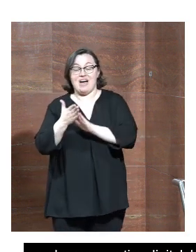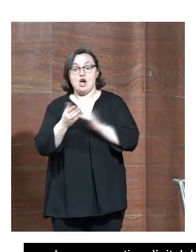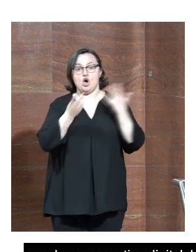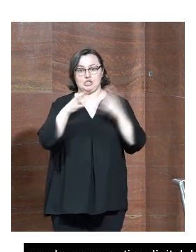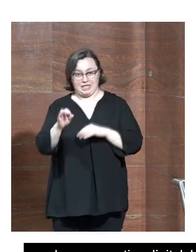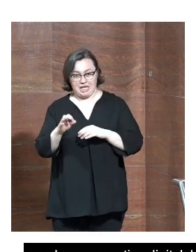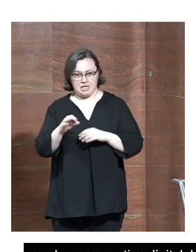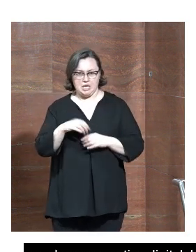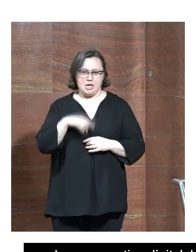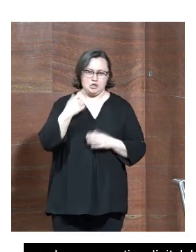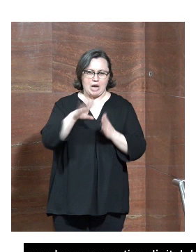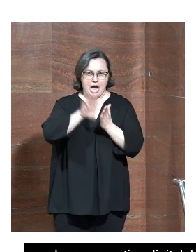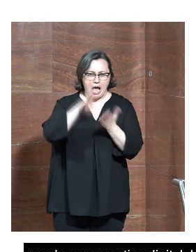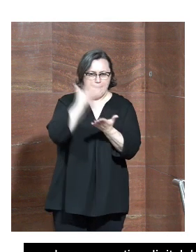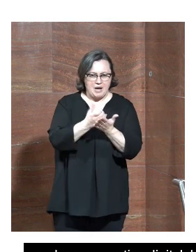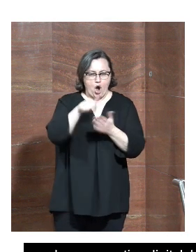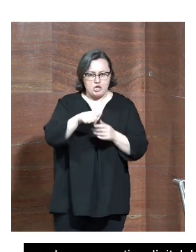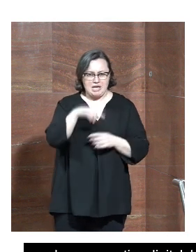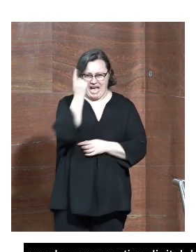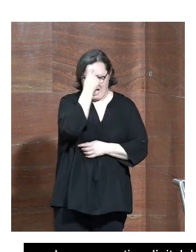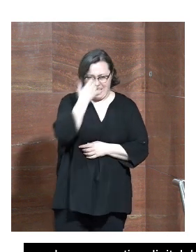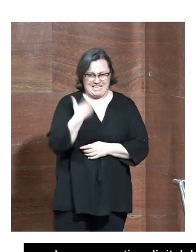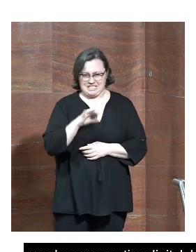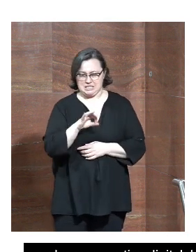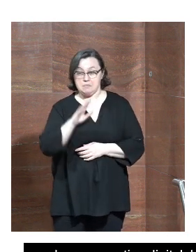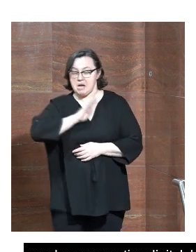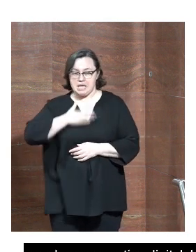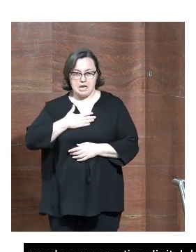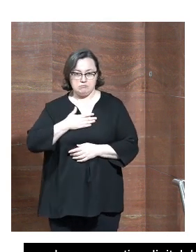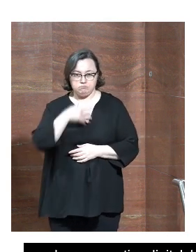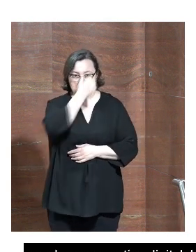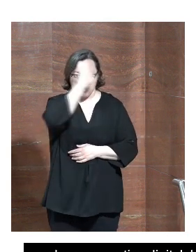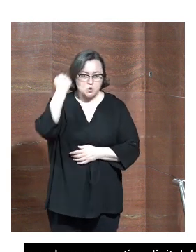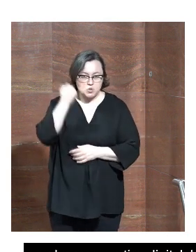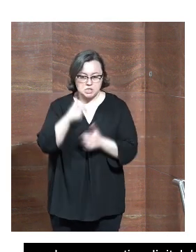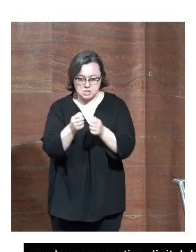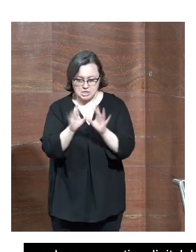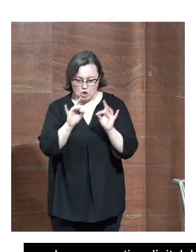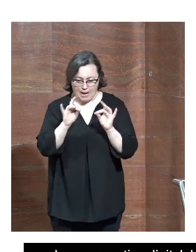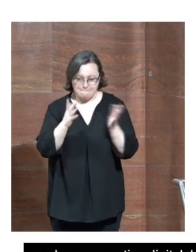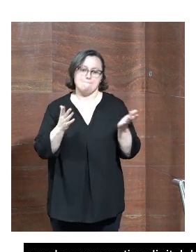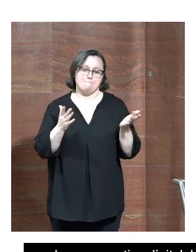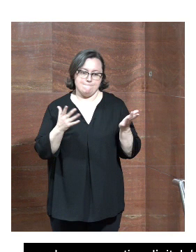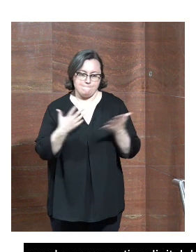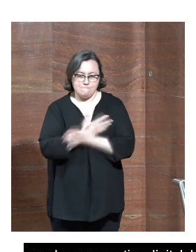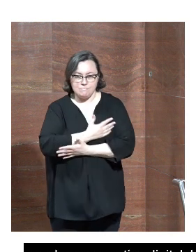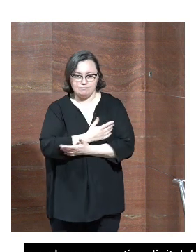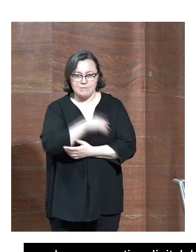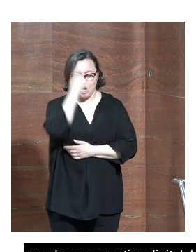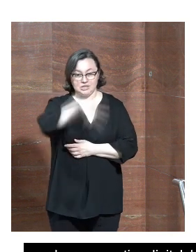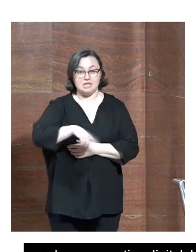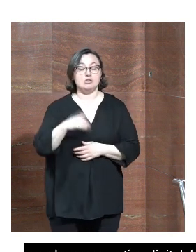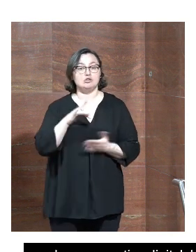80 años, puedo dominar una aplicación hoy y desgraciadamente pasado mañana pues ya haberse me olvidado. Y entonces yo